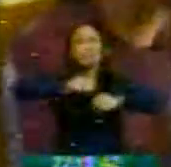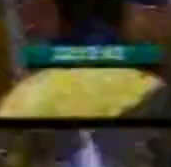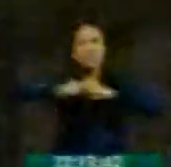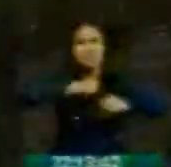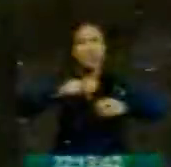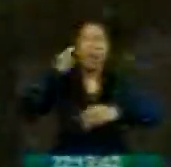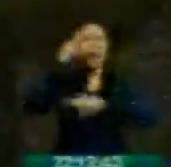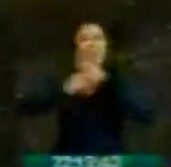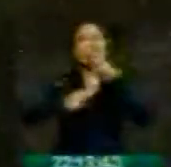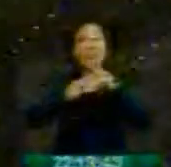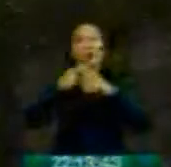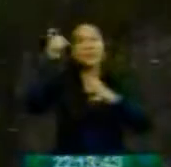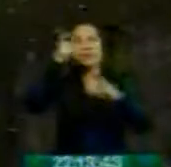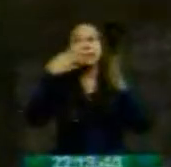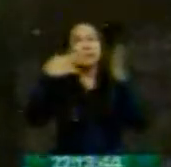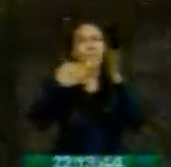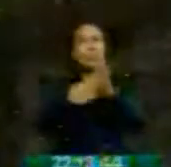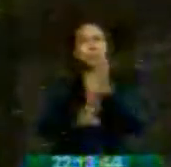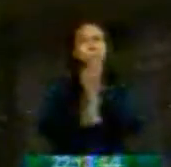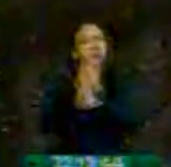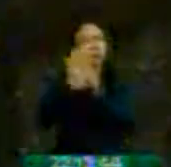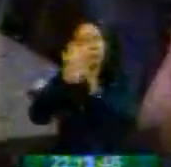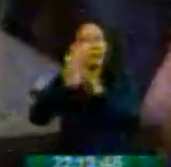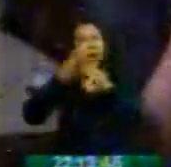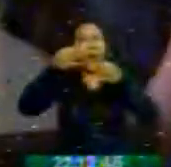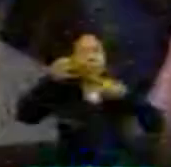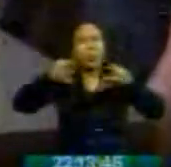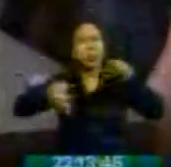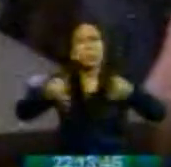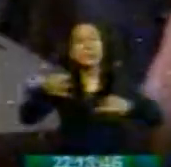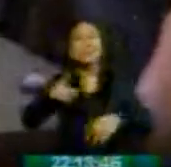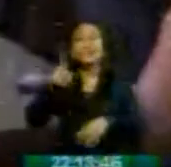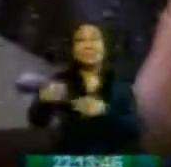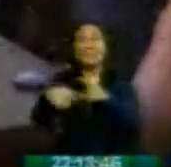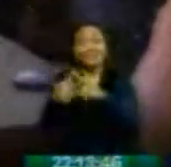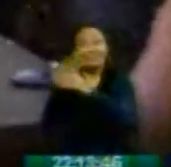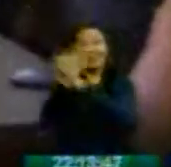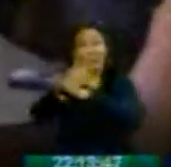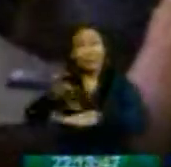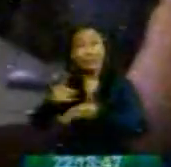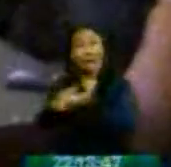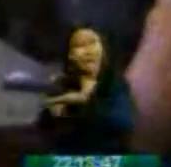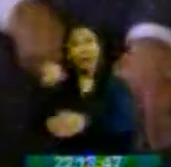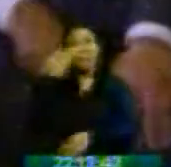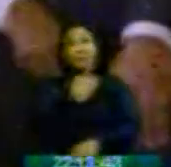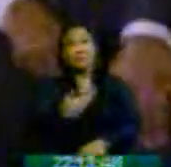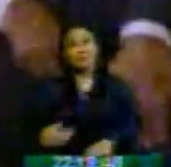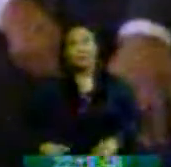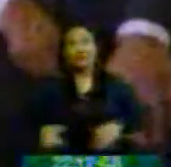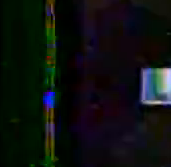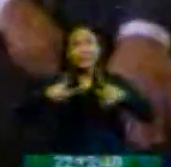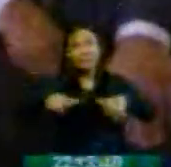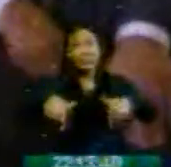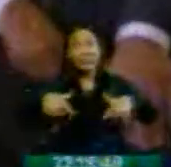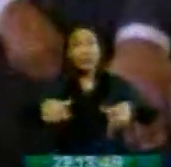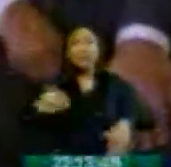un mundo pacífico, próspero y justo. Tras la cumbre, el mandatario ecuatoriano se reunió con su